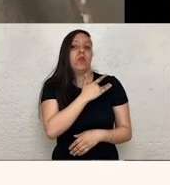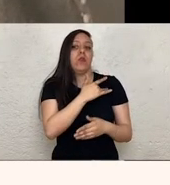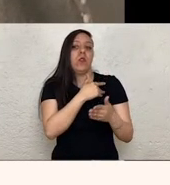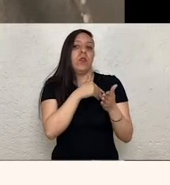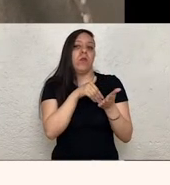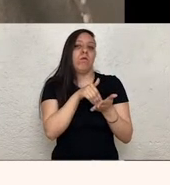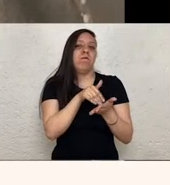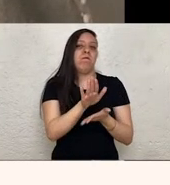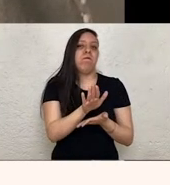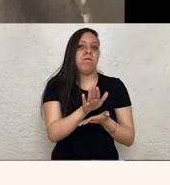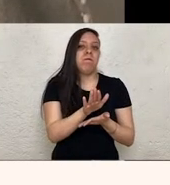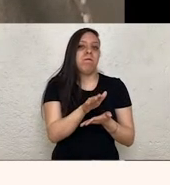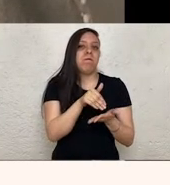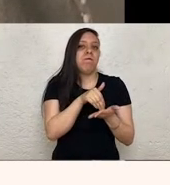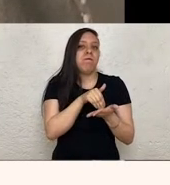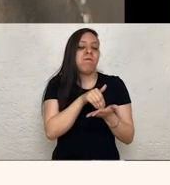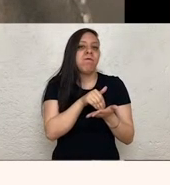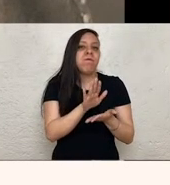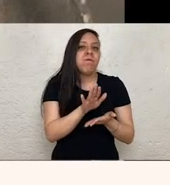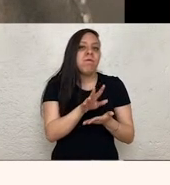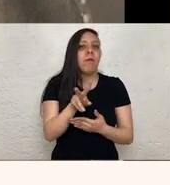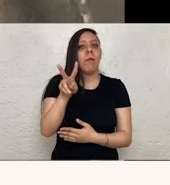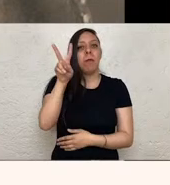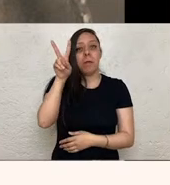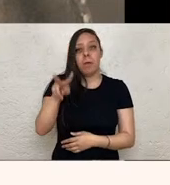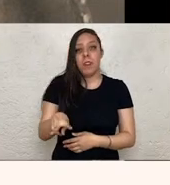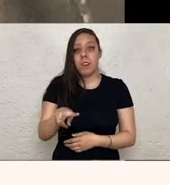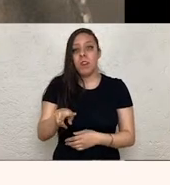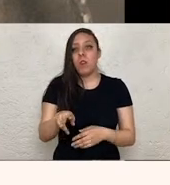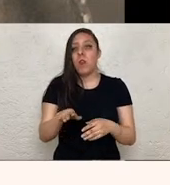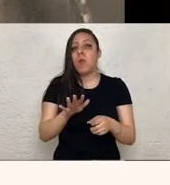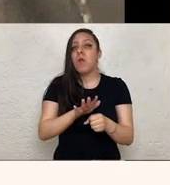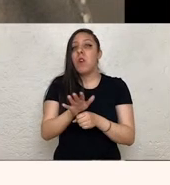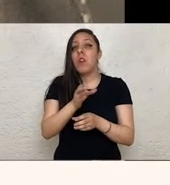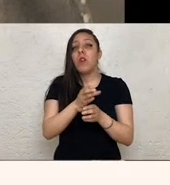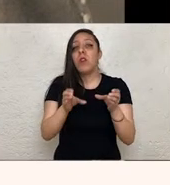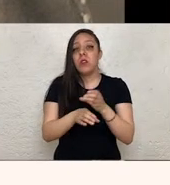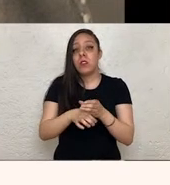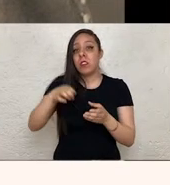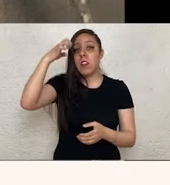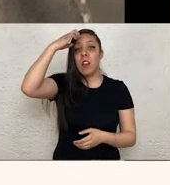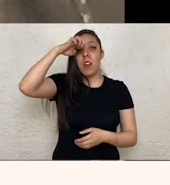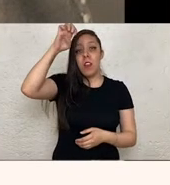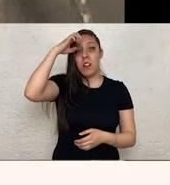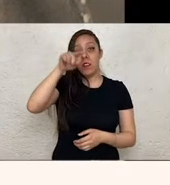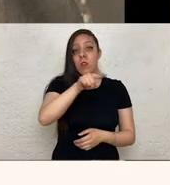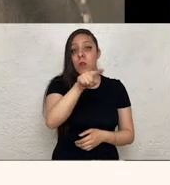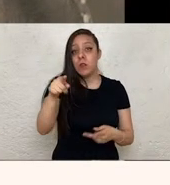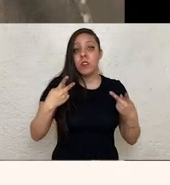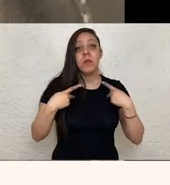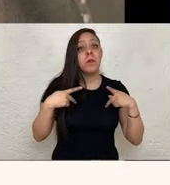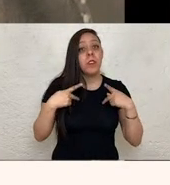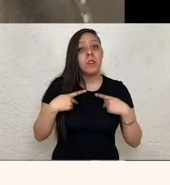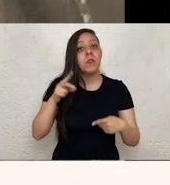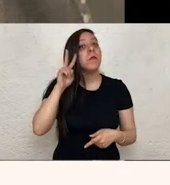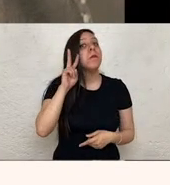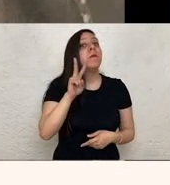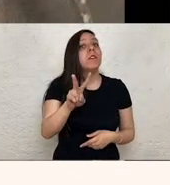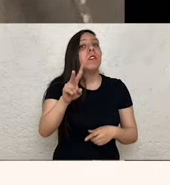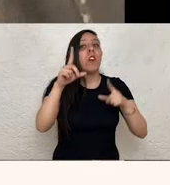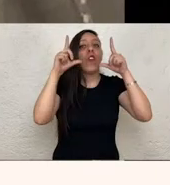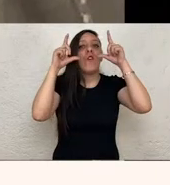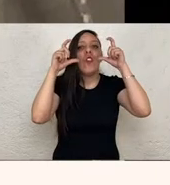nuestros corazones las realidades que estaban experimentando esa gente. Viendo